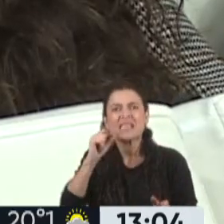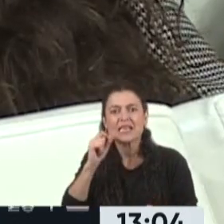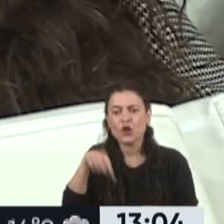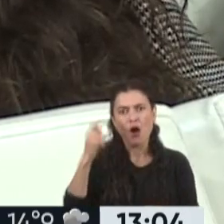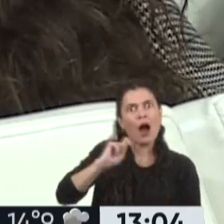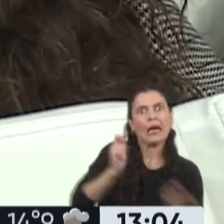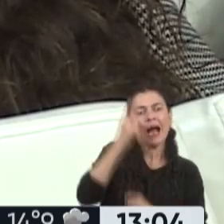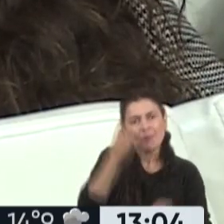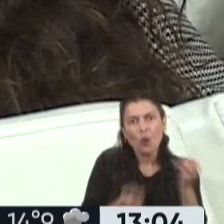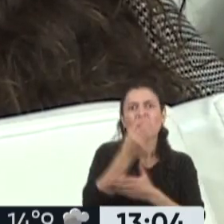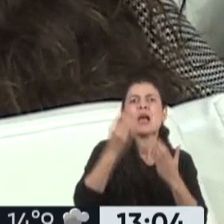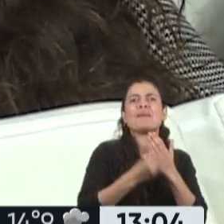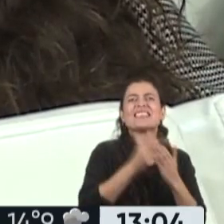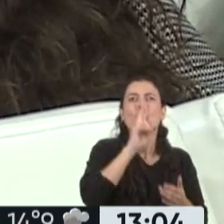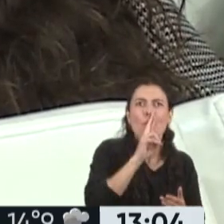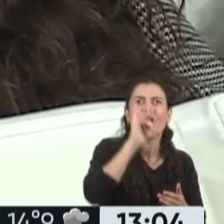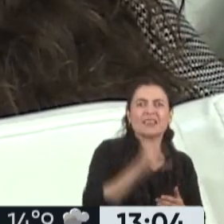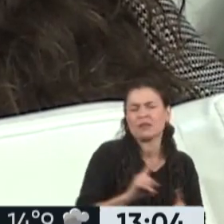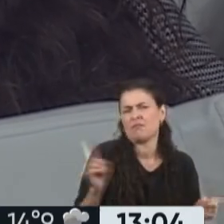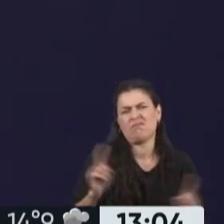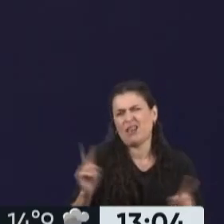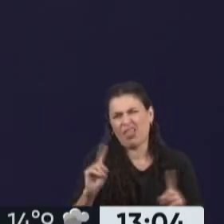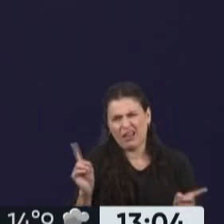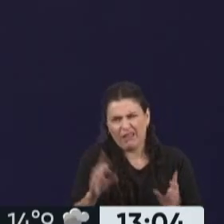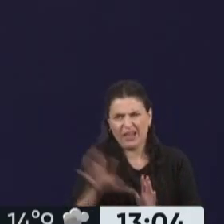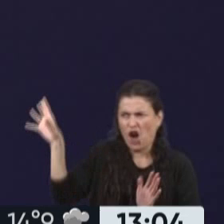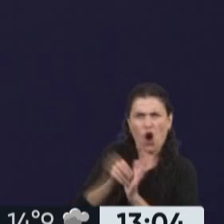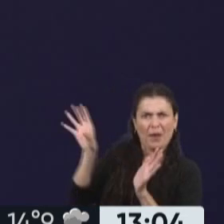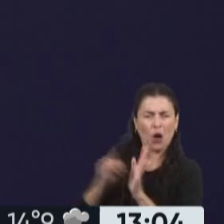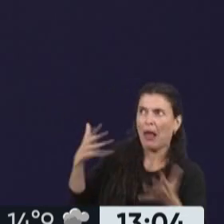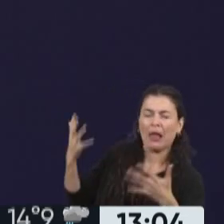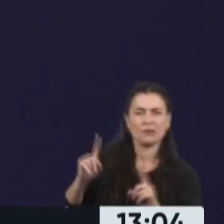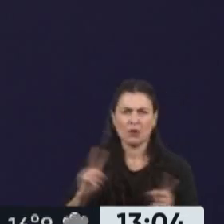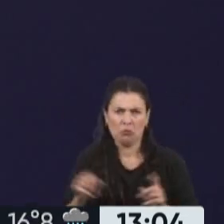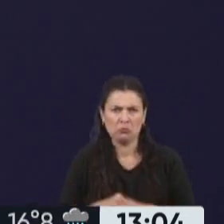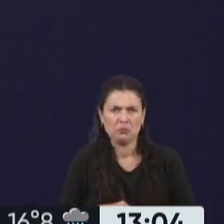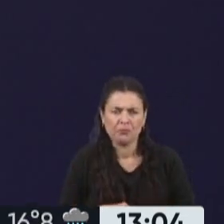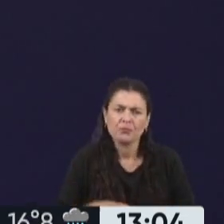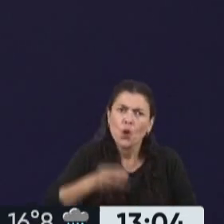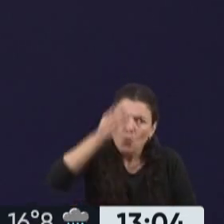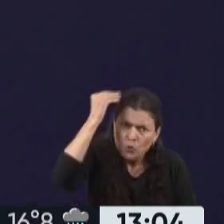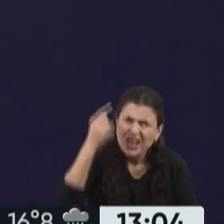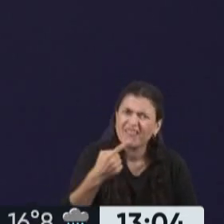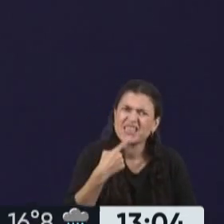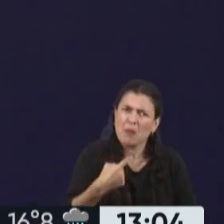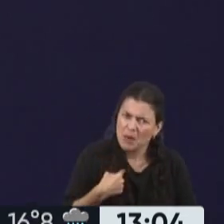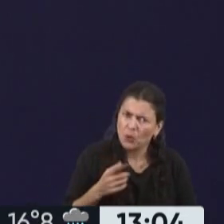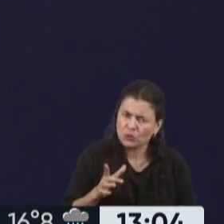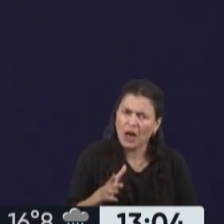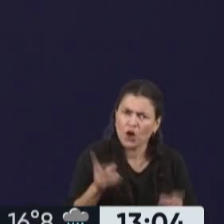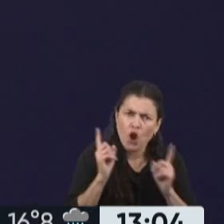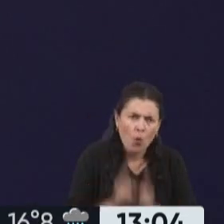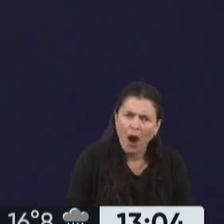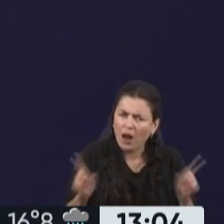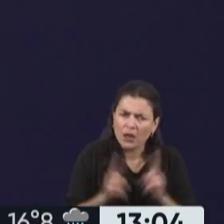de eliminar la figura del Código Penal, la figura de femicidio, digo. Sí, eso ya me lo preguntaron 2 o 3 veces acá, creo que una